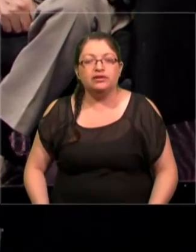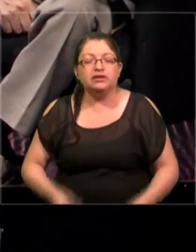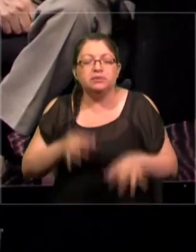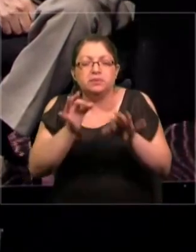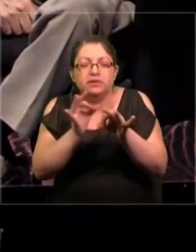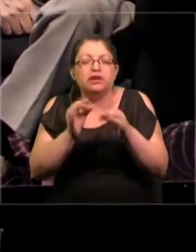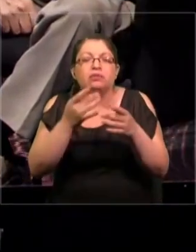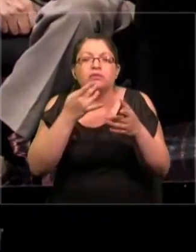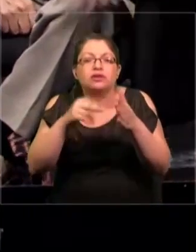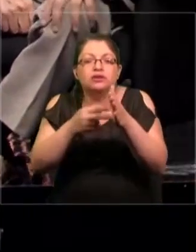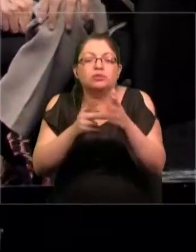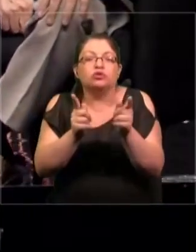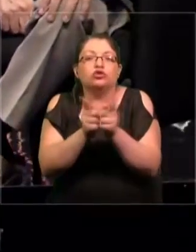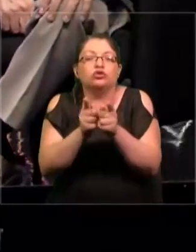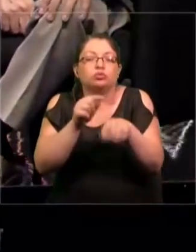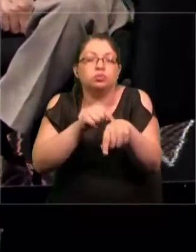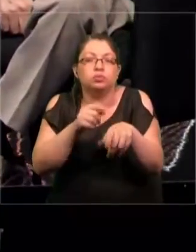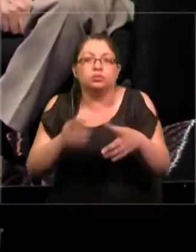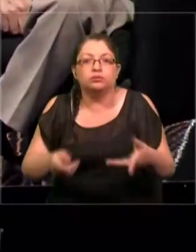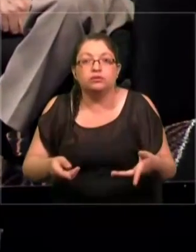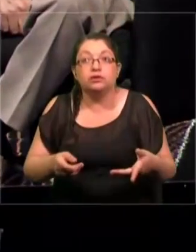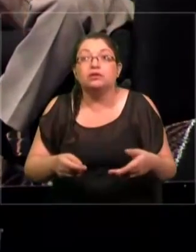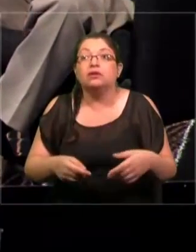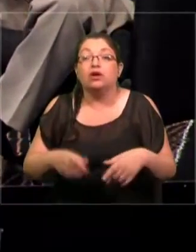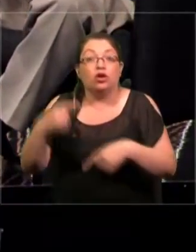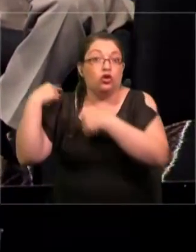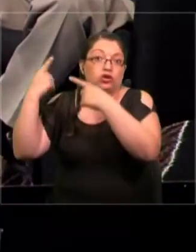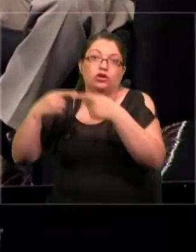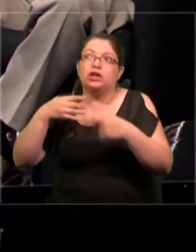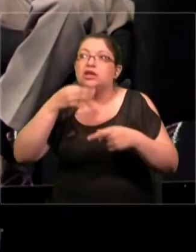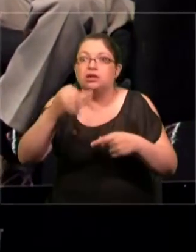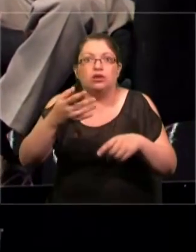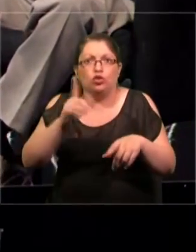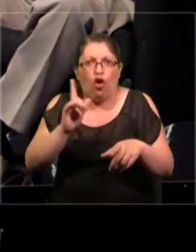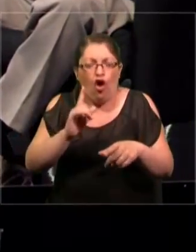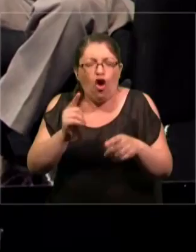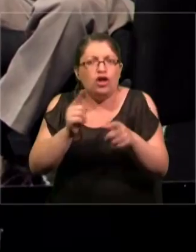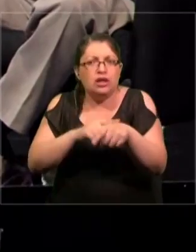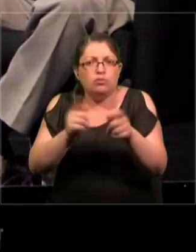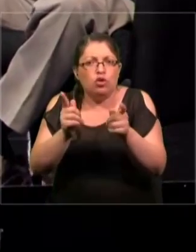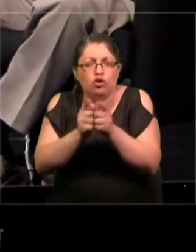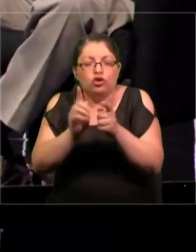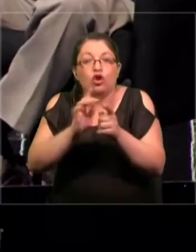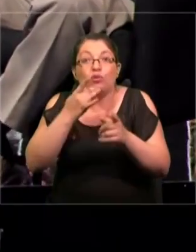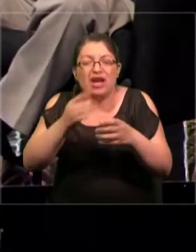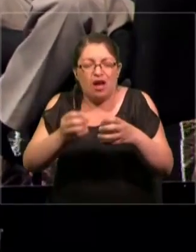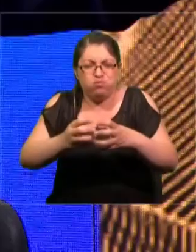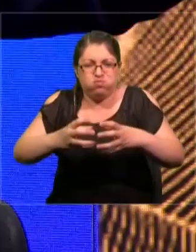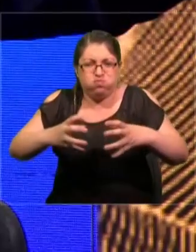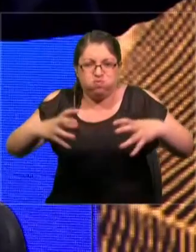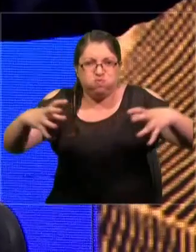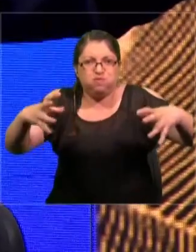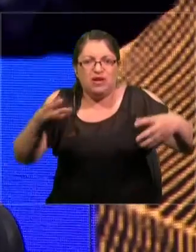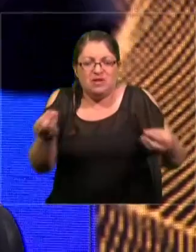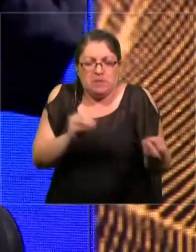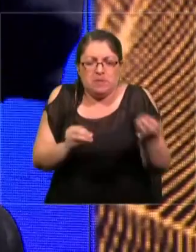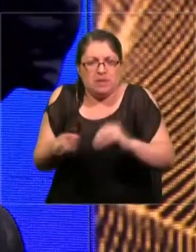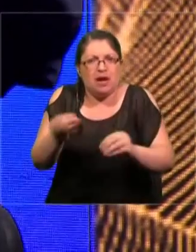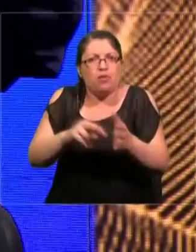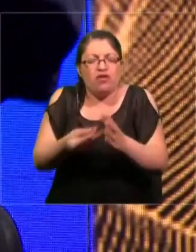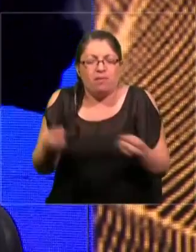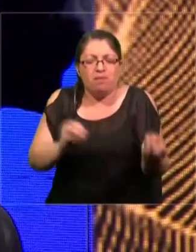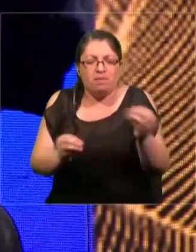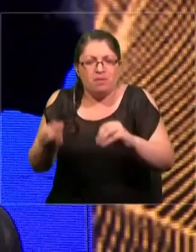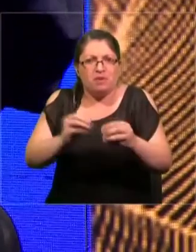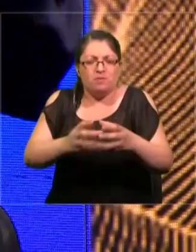de la explosión del tiempo corto. Pero los historiadores, oiga, hay una cámara de explosión así de grande, ¿no? Y ese es